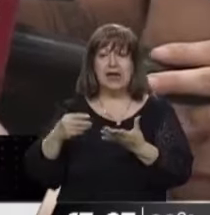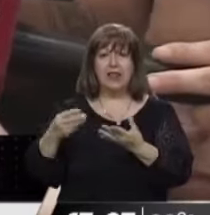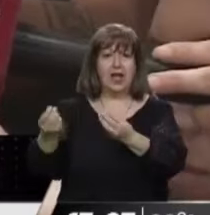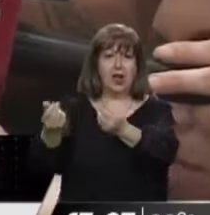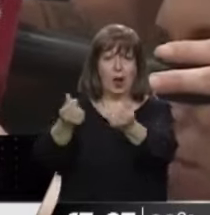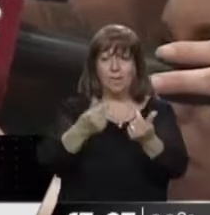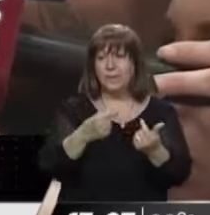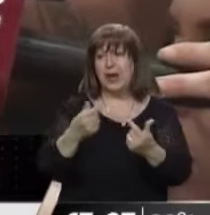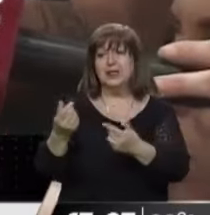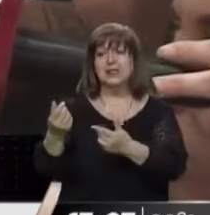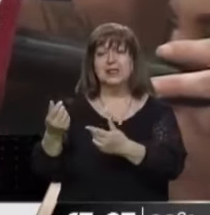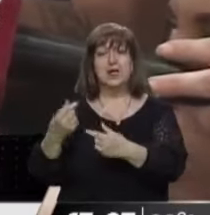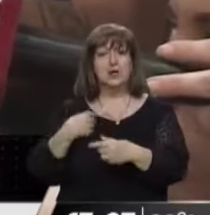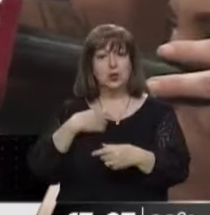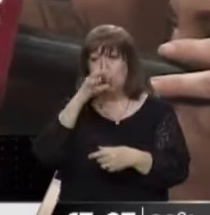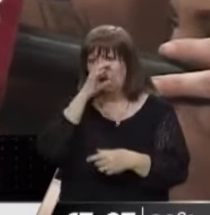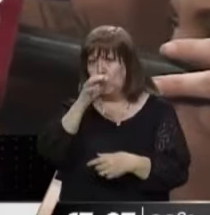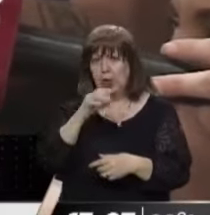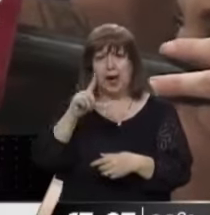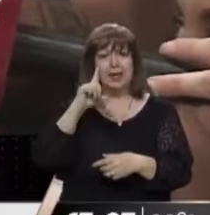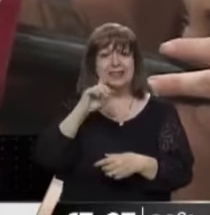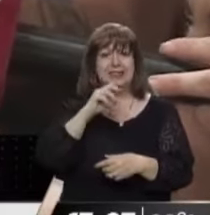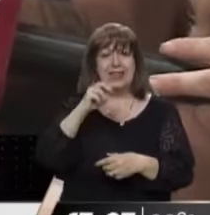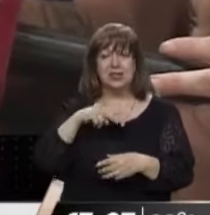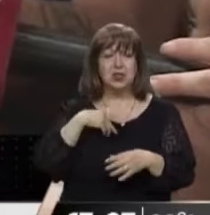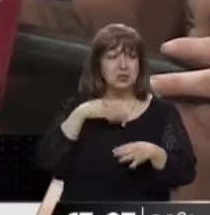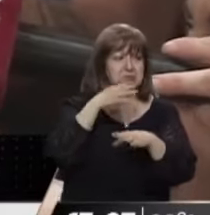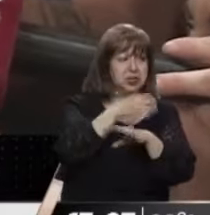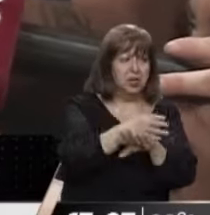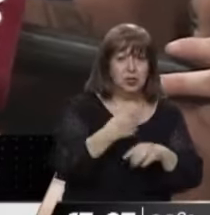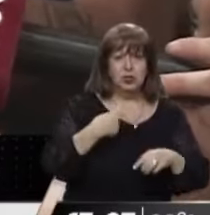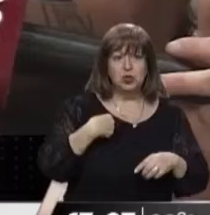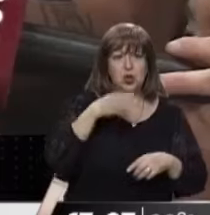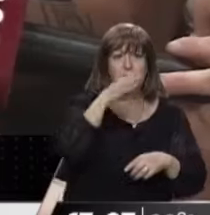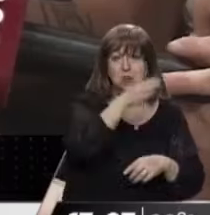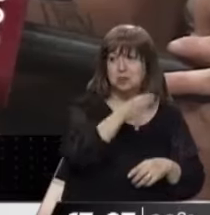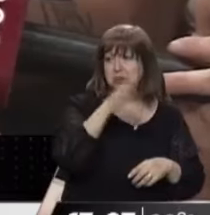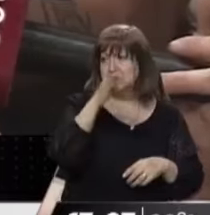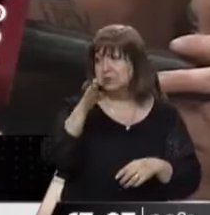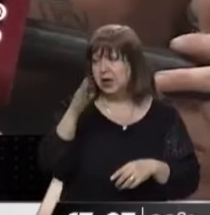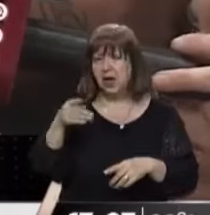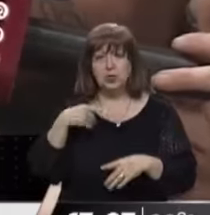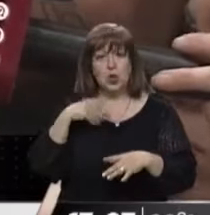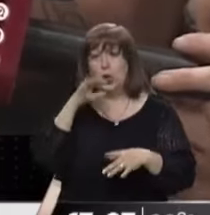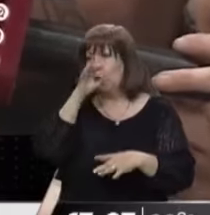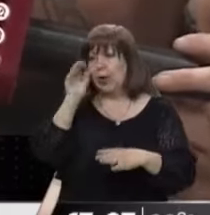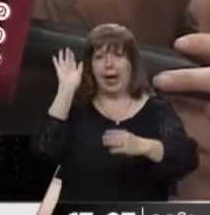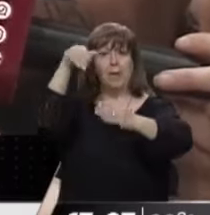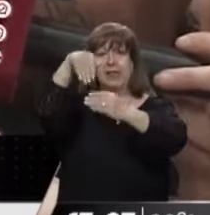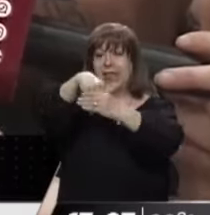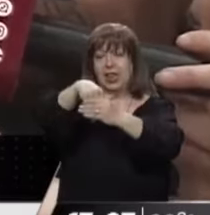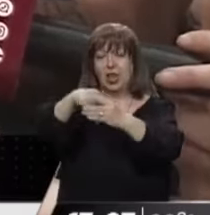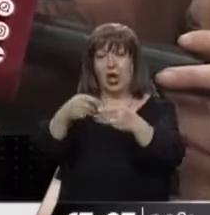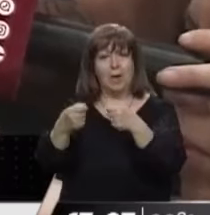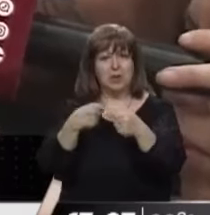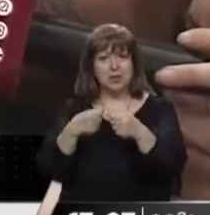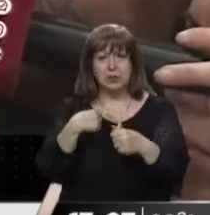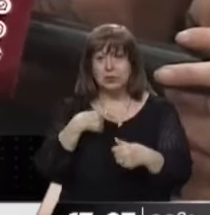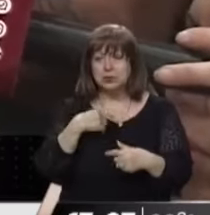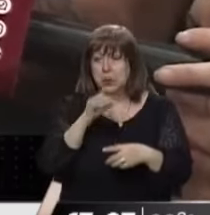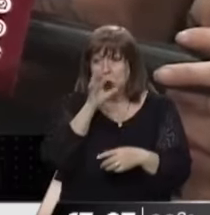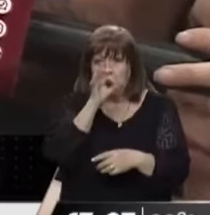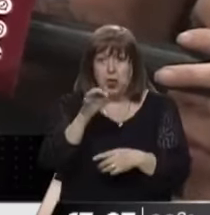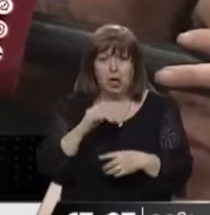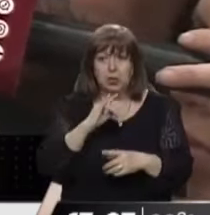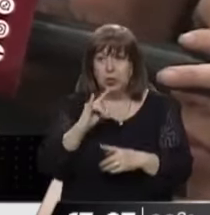una licitación a quien en ese momento la tienen que adjudicar, nadie te lo va a decir, ni un empresario, ni te lo va a decir nadie, nadie. Yo no he levantado el teléfono, todo ha